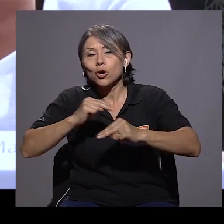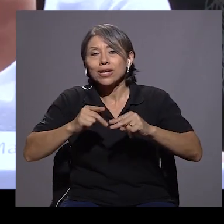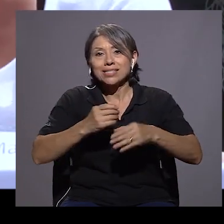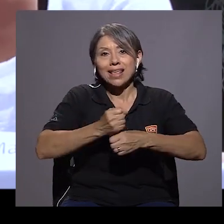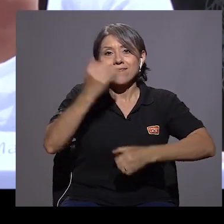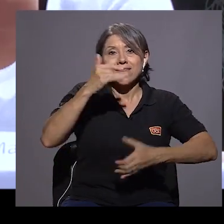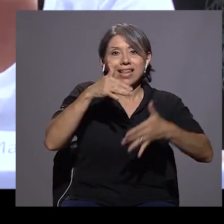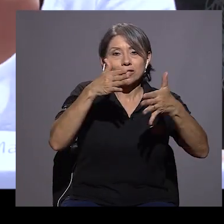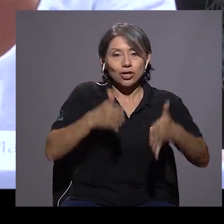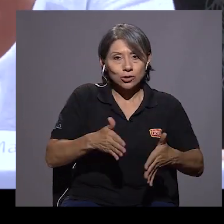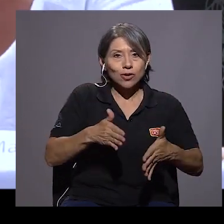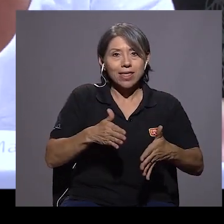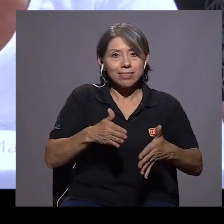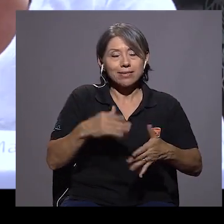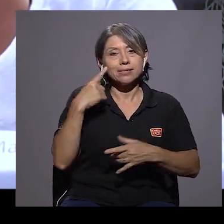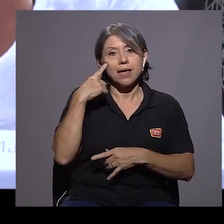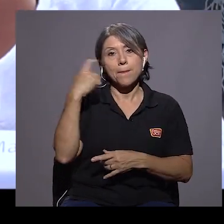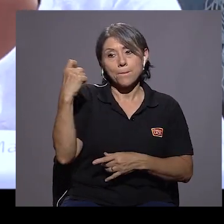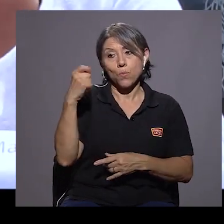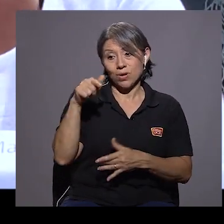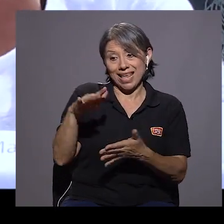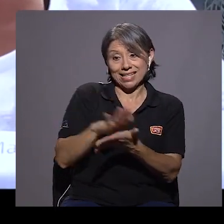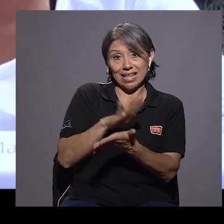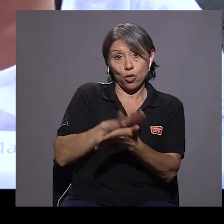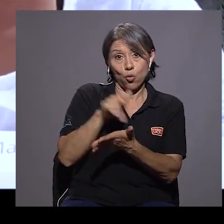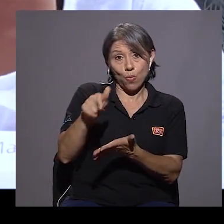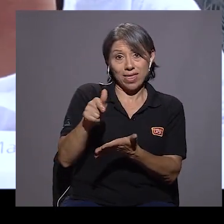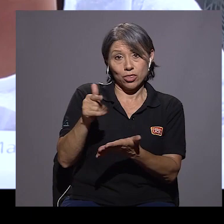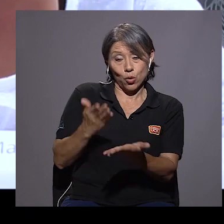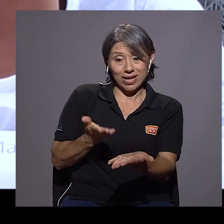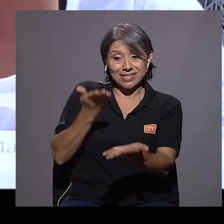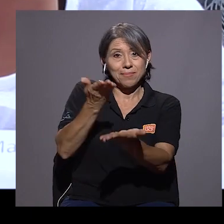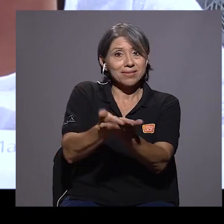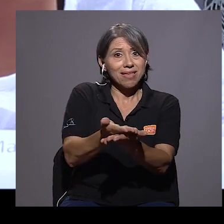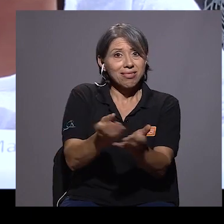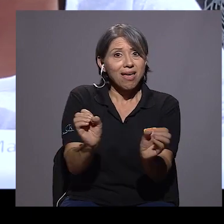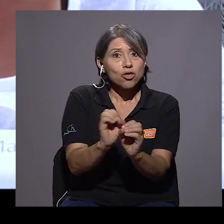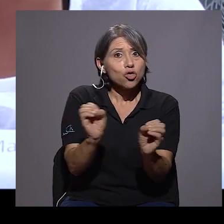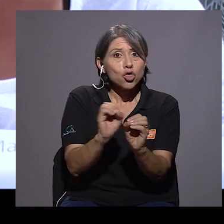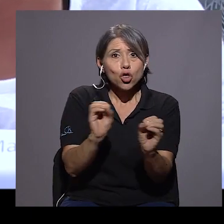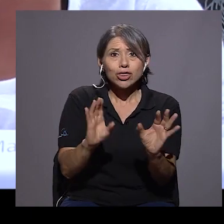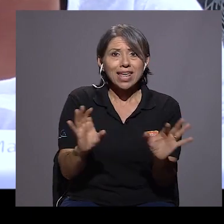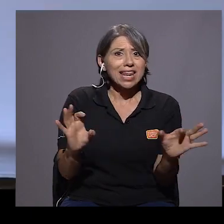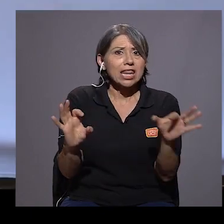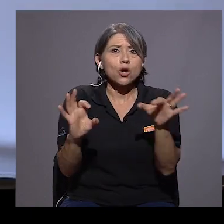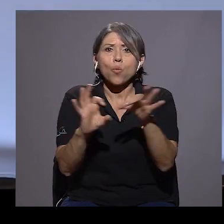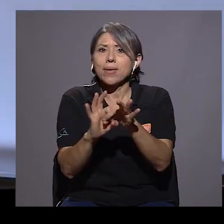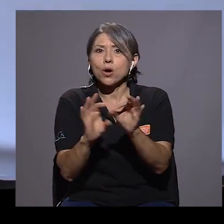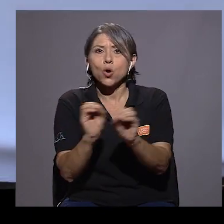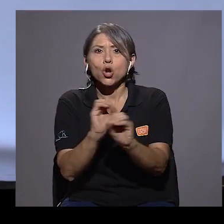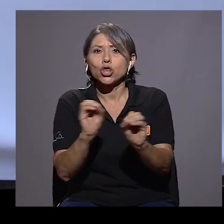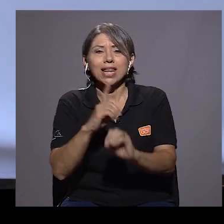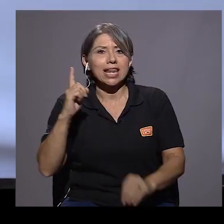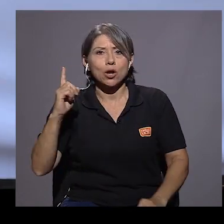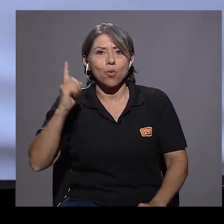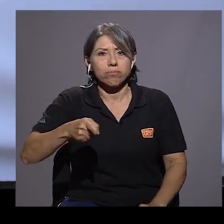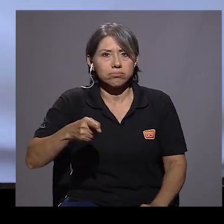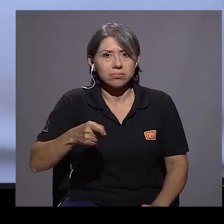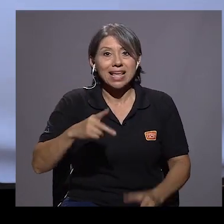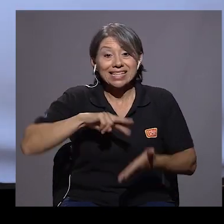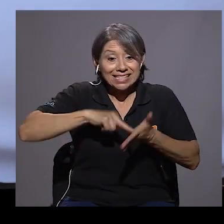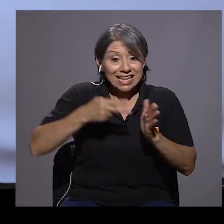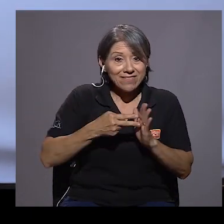las negociaciones que realizan las federaciones de estudiantes, debido a que este documento que se presenta no tiene ningún vínculo